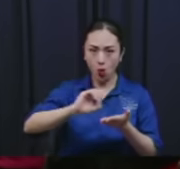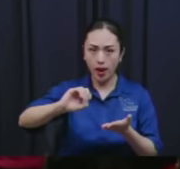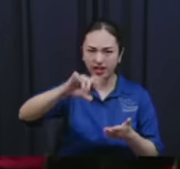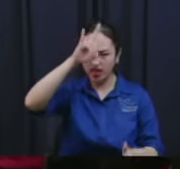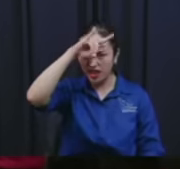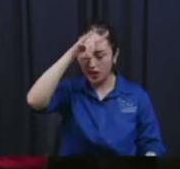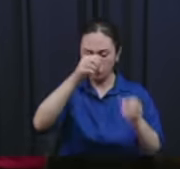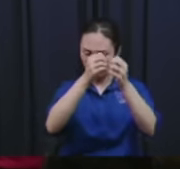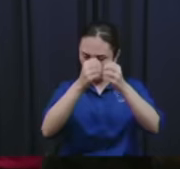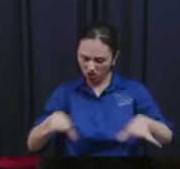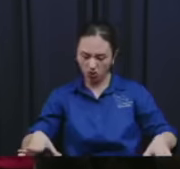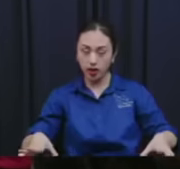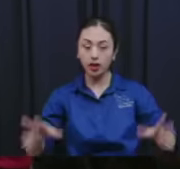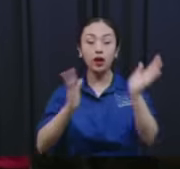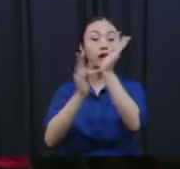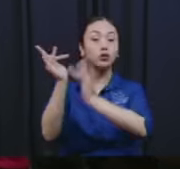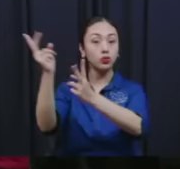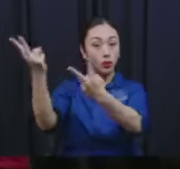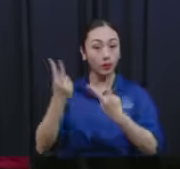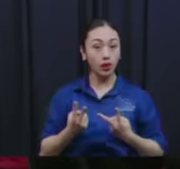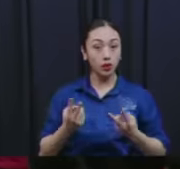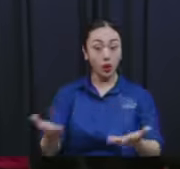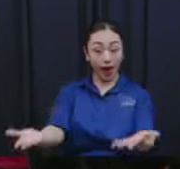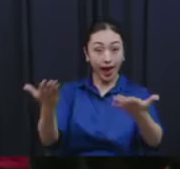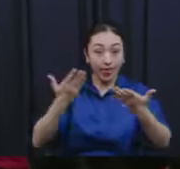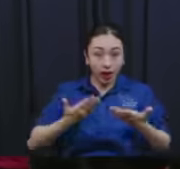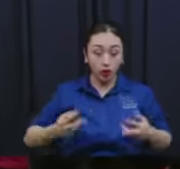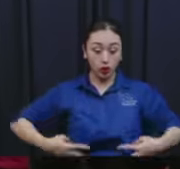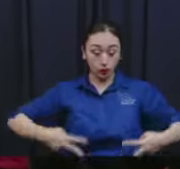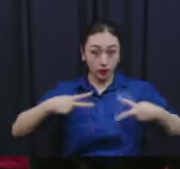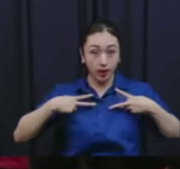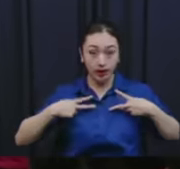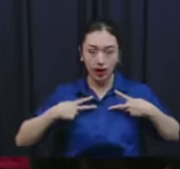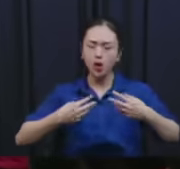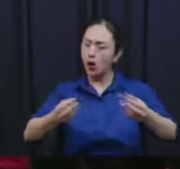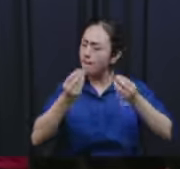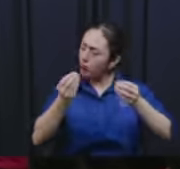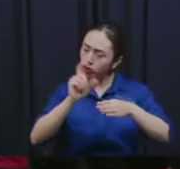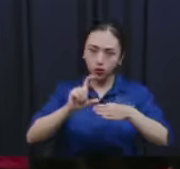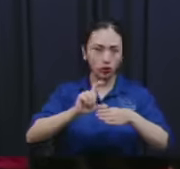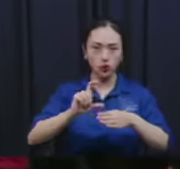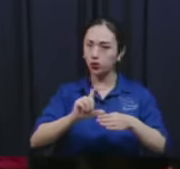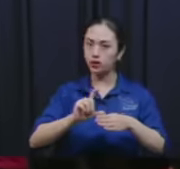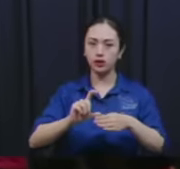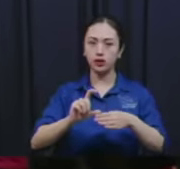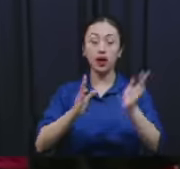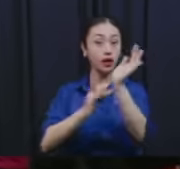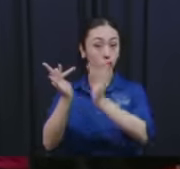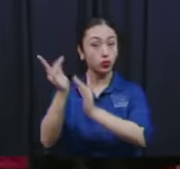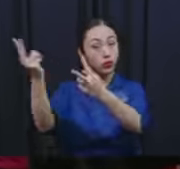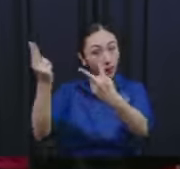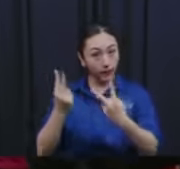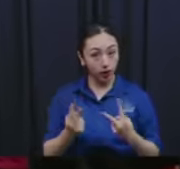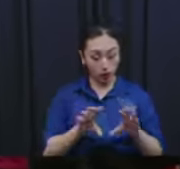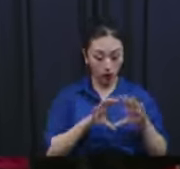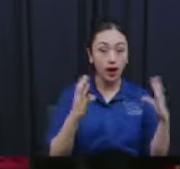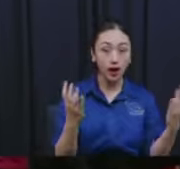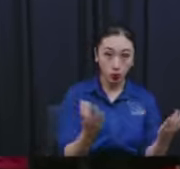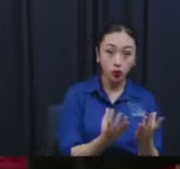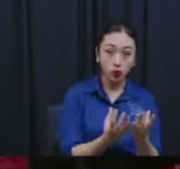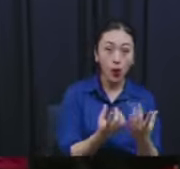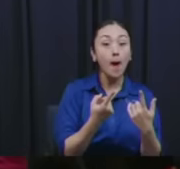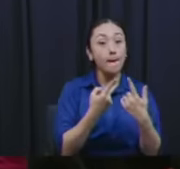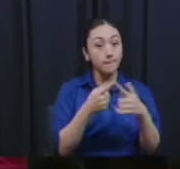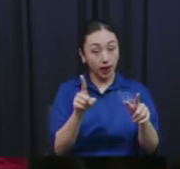venido para darles vida y vida en abundancia O sea hay un sin número cosas para los que el señor vino pero dentro de ellos vino para